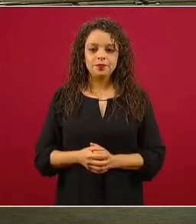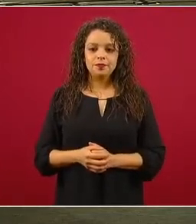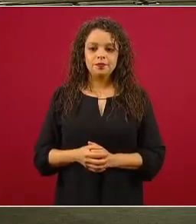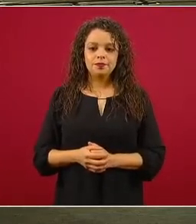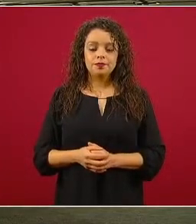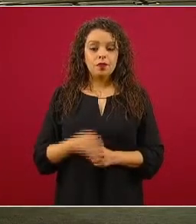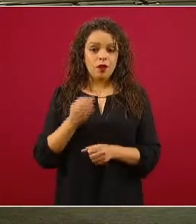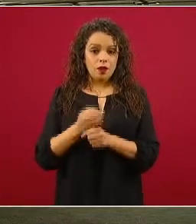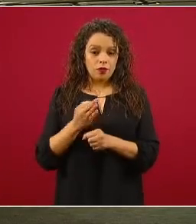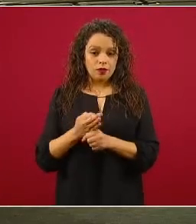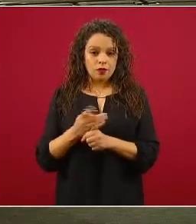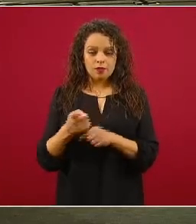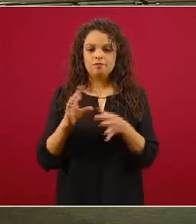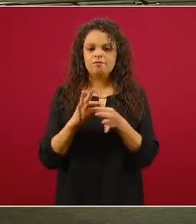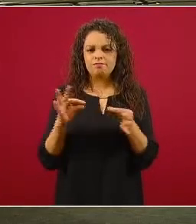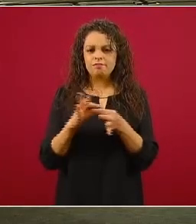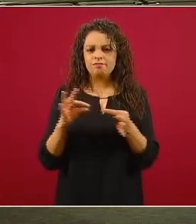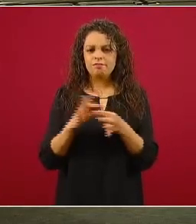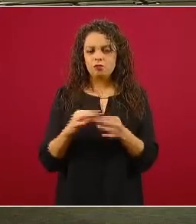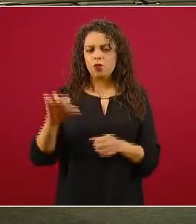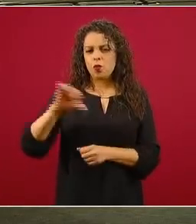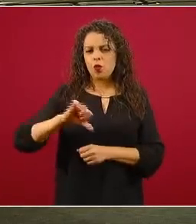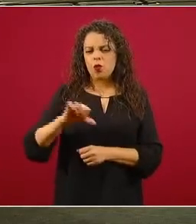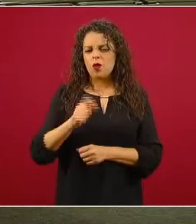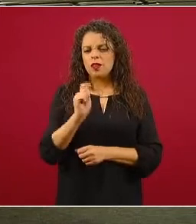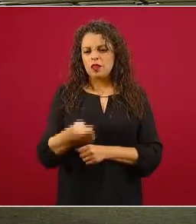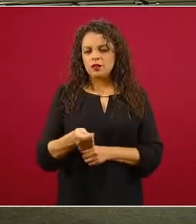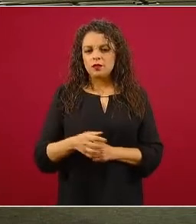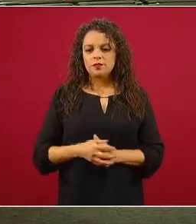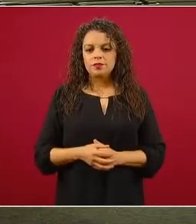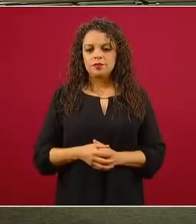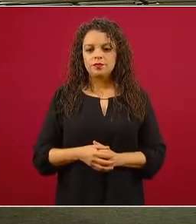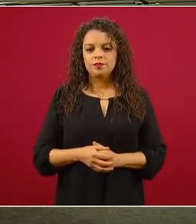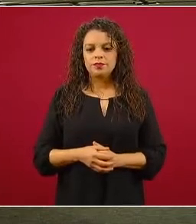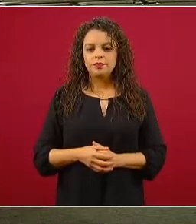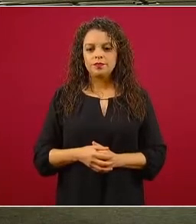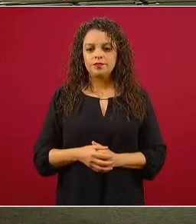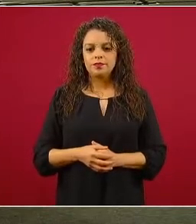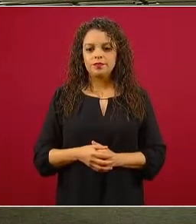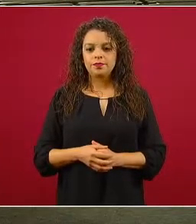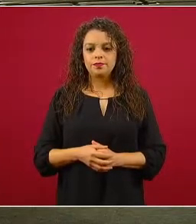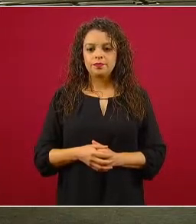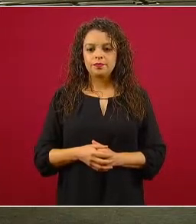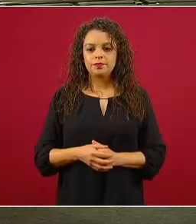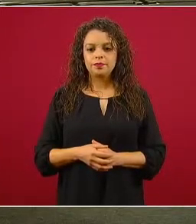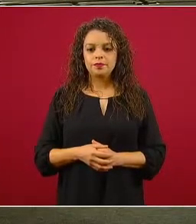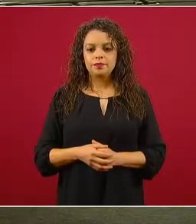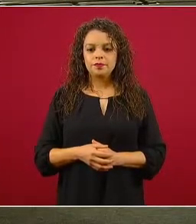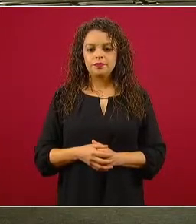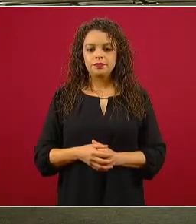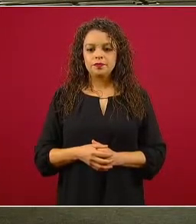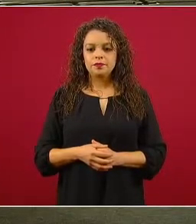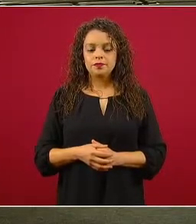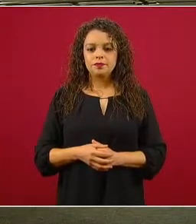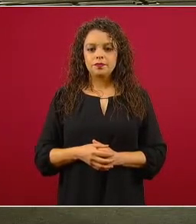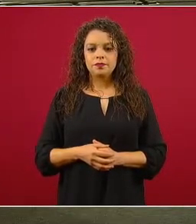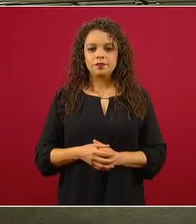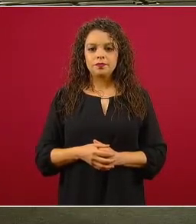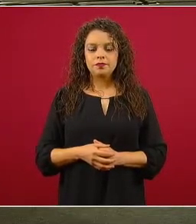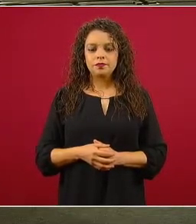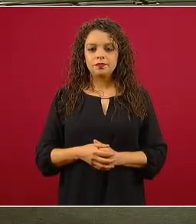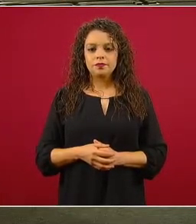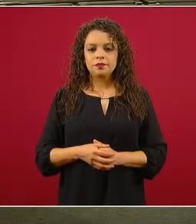Vamos a comentar el día de hoy, la anterior, por favor, la de la calculadora de